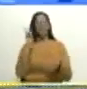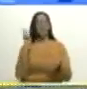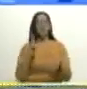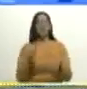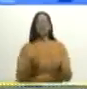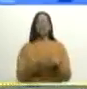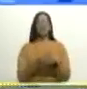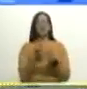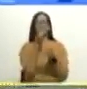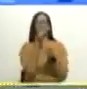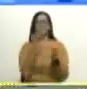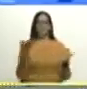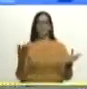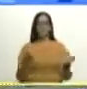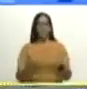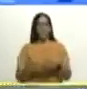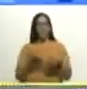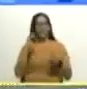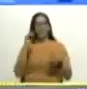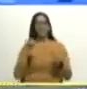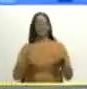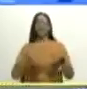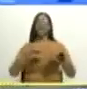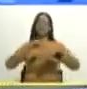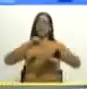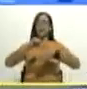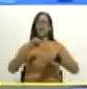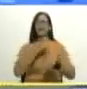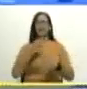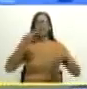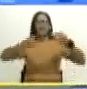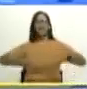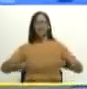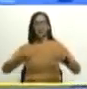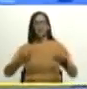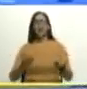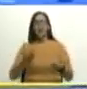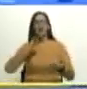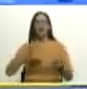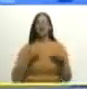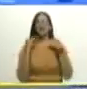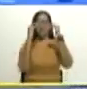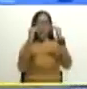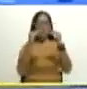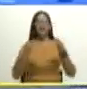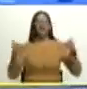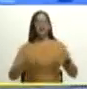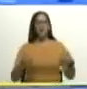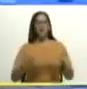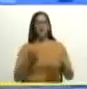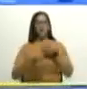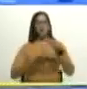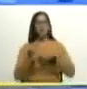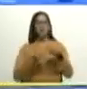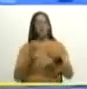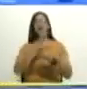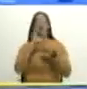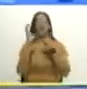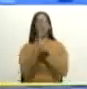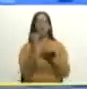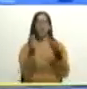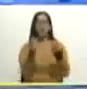una tacita de plata en el firmamento de América Latina y el Caribe. Tengan la seguridad, hay que elevar el esfuerzo de crear una cultura